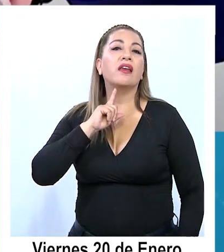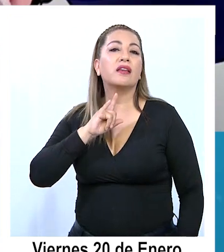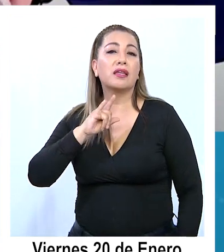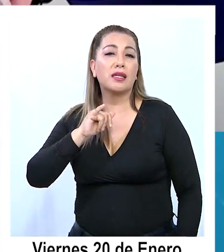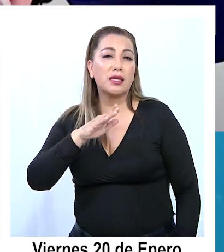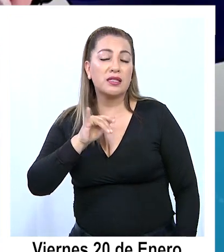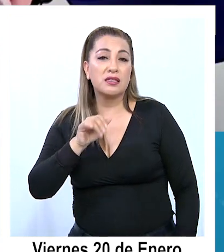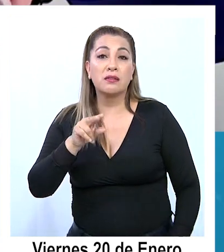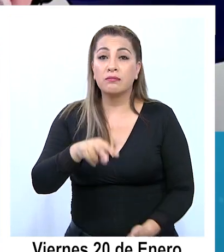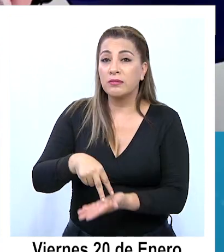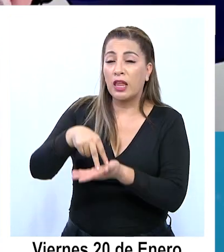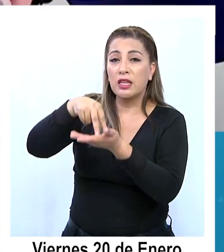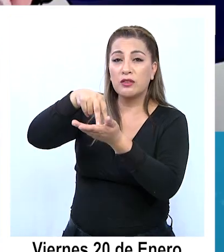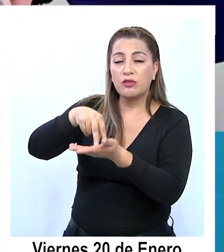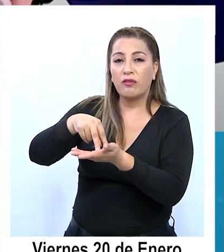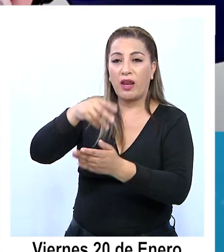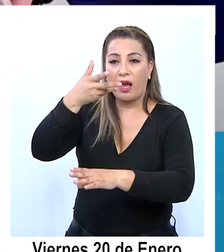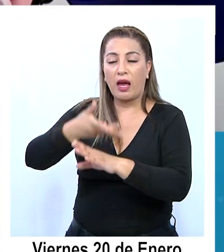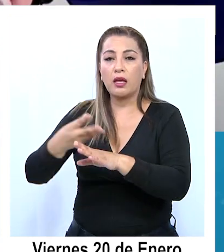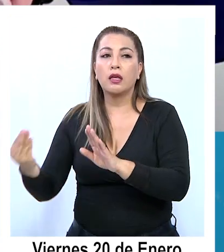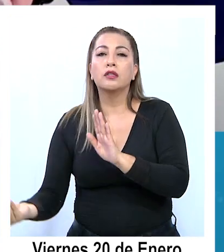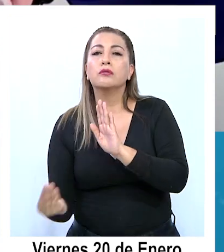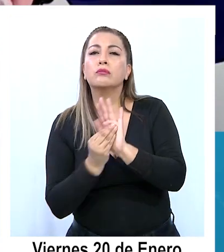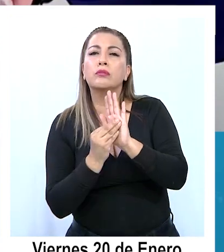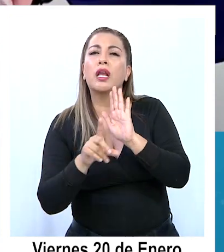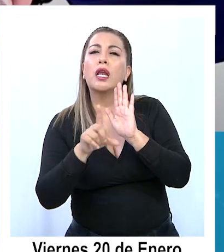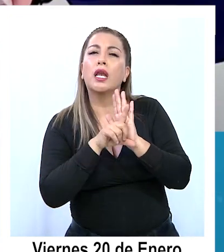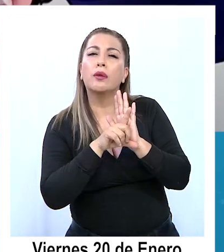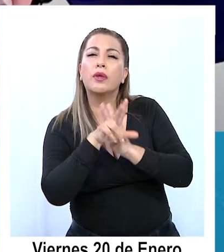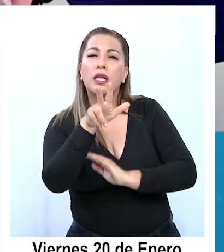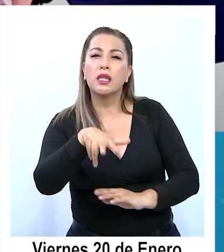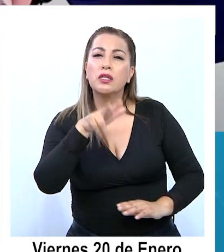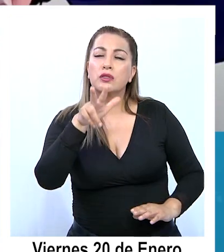franca están en la ley, acá la tengo anotada,